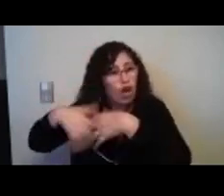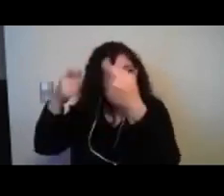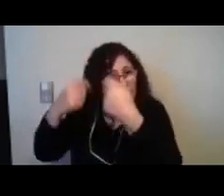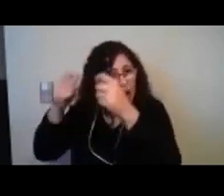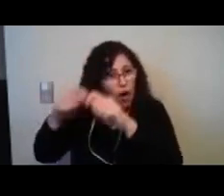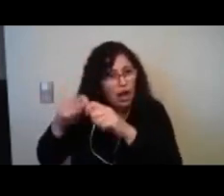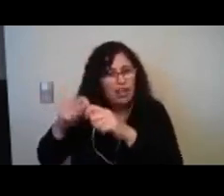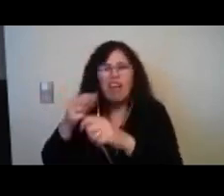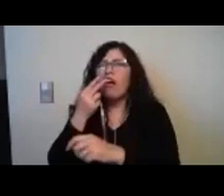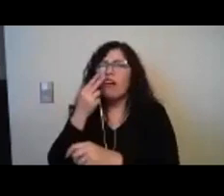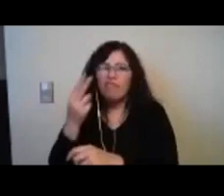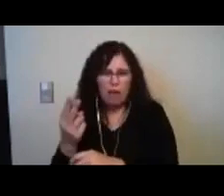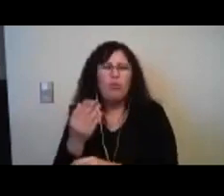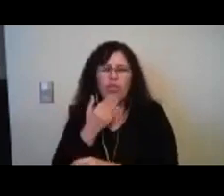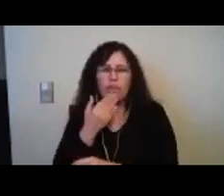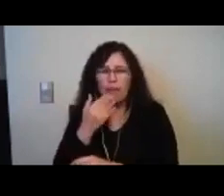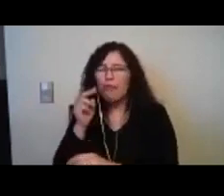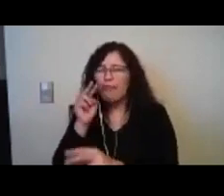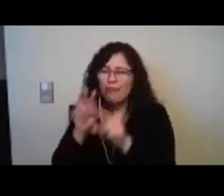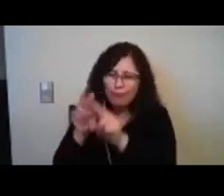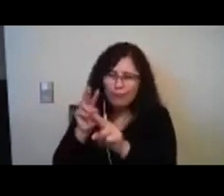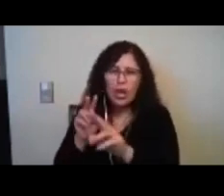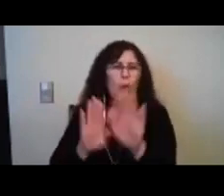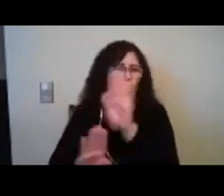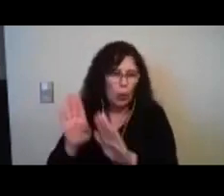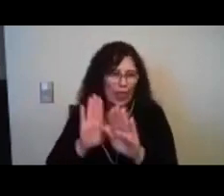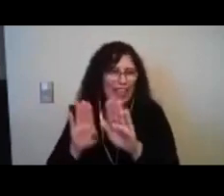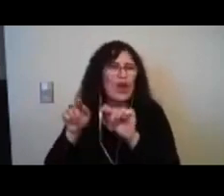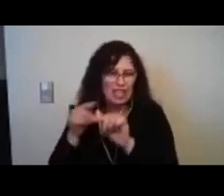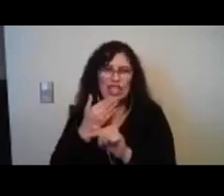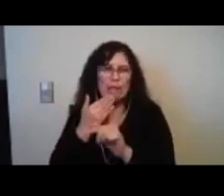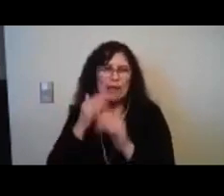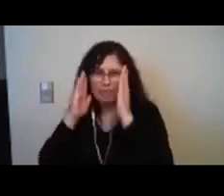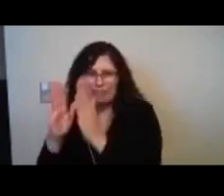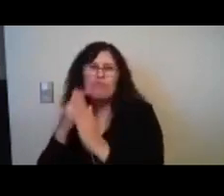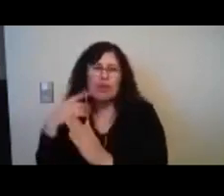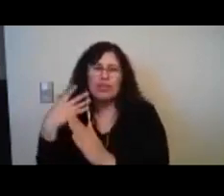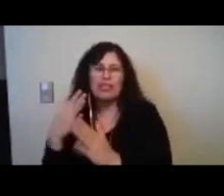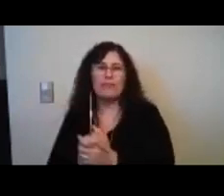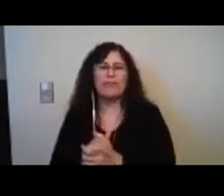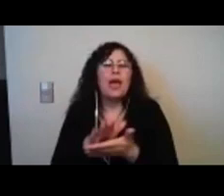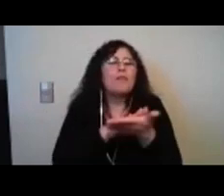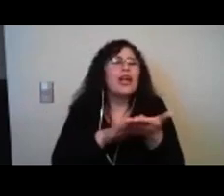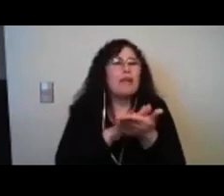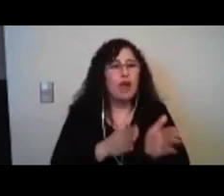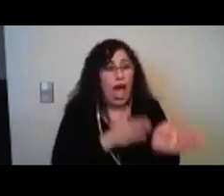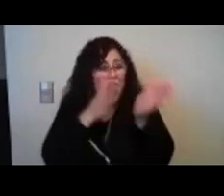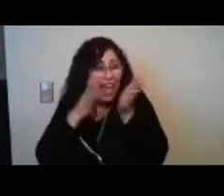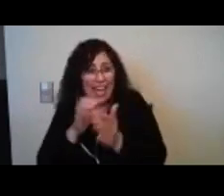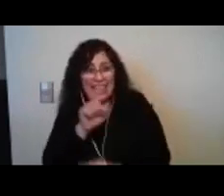dificultad, ¿ya? Y en estadio ya 4 o 5 de no billar en la